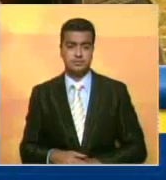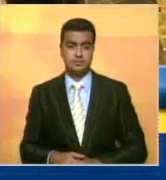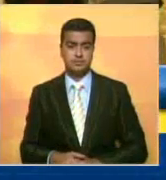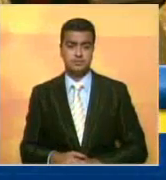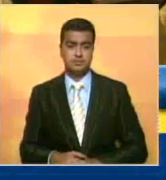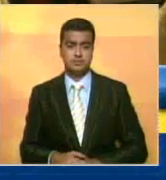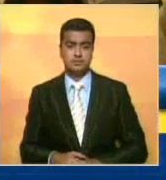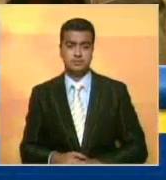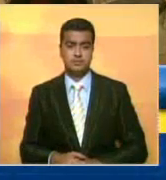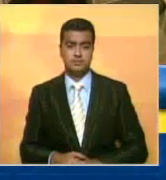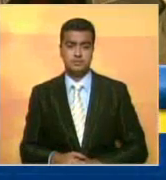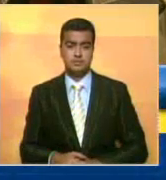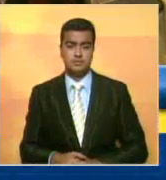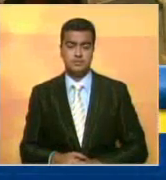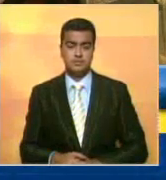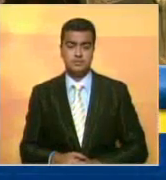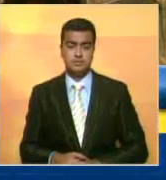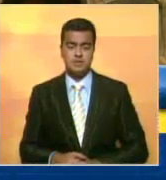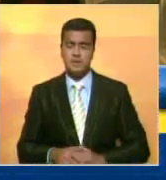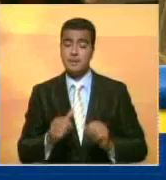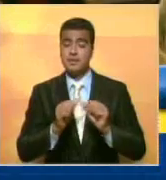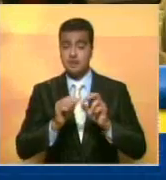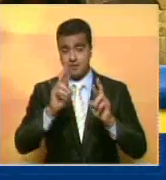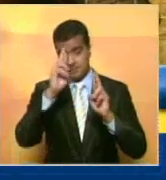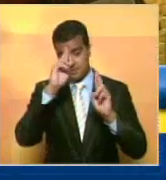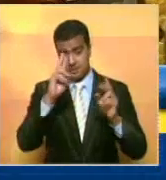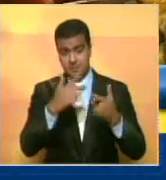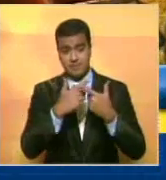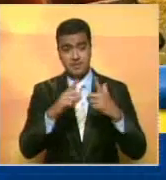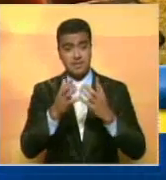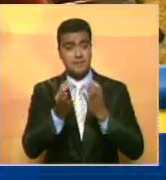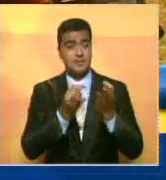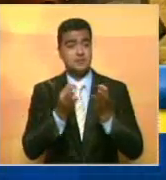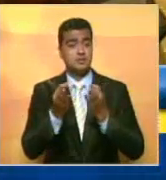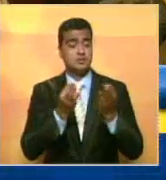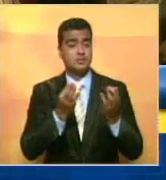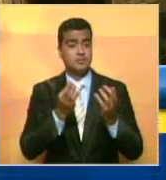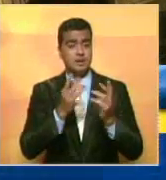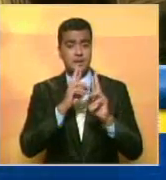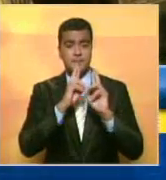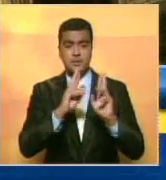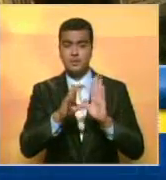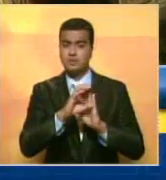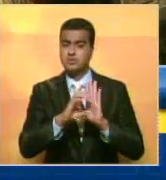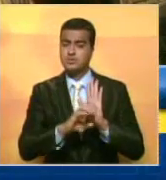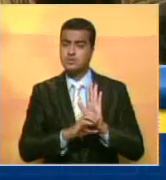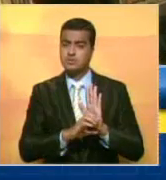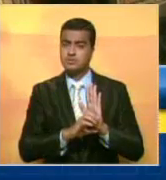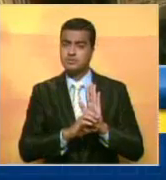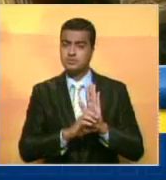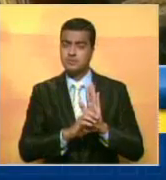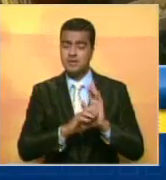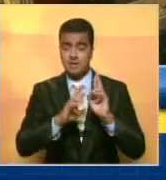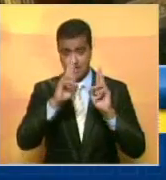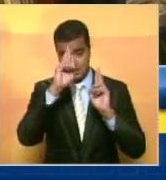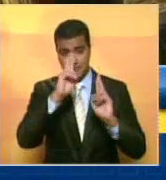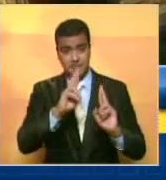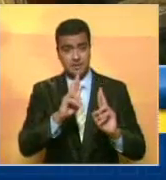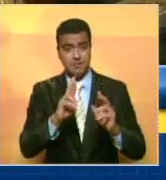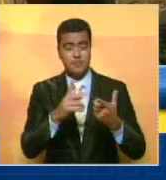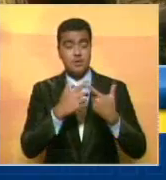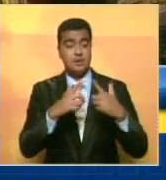otras esencias también a mantener el respeto por la libertad de expresión, el respeto por la Constitución, el respeto por el